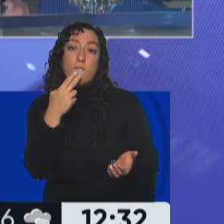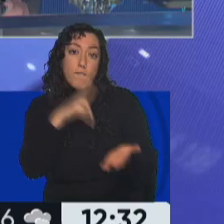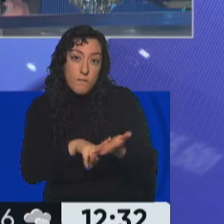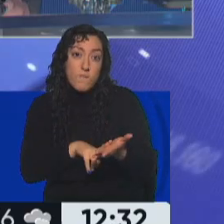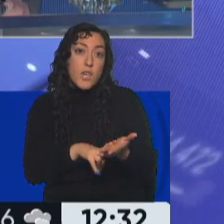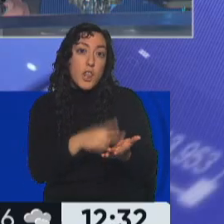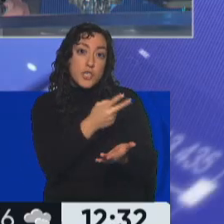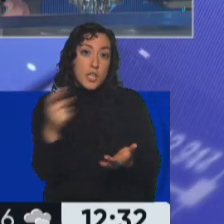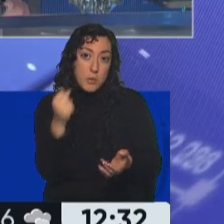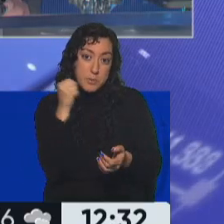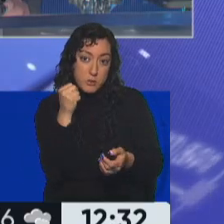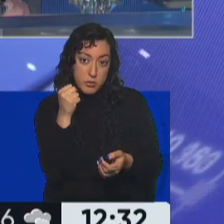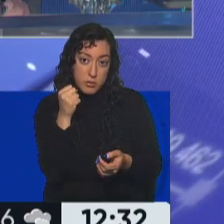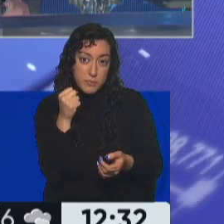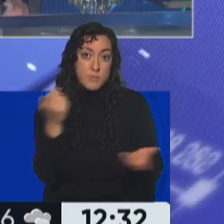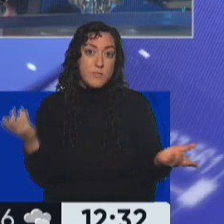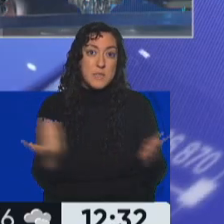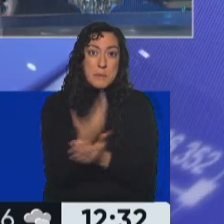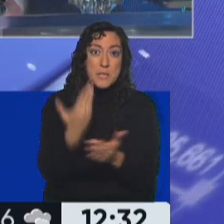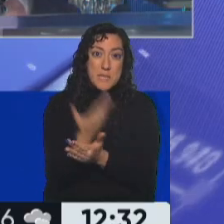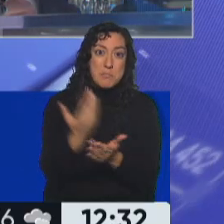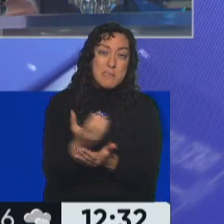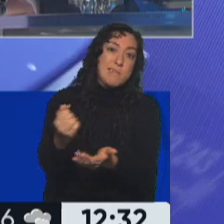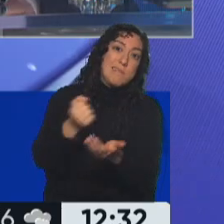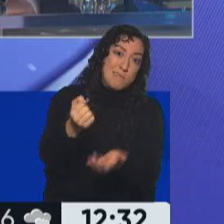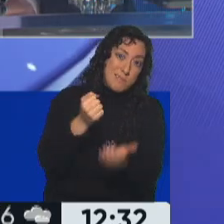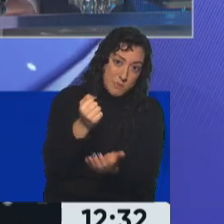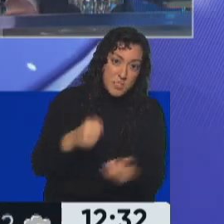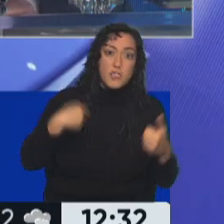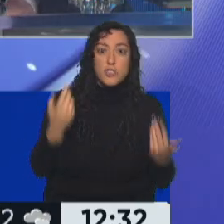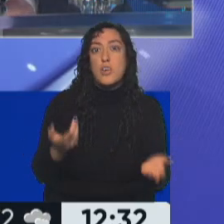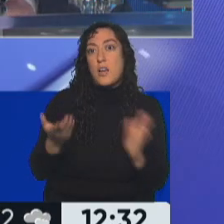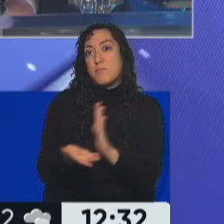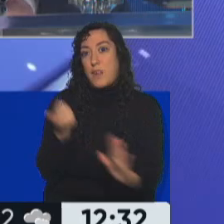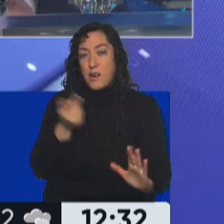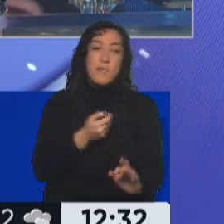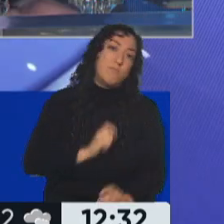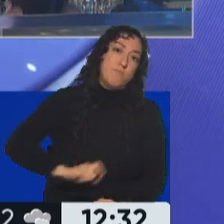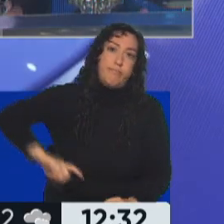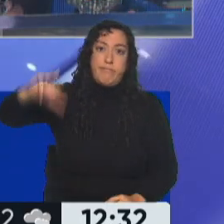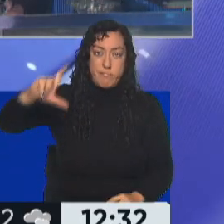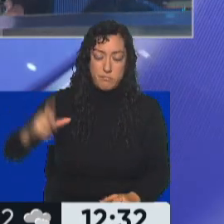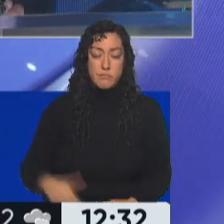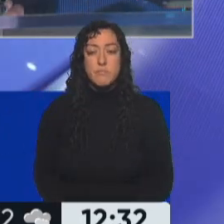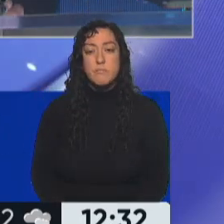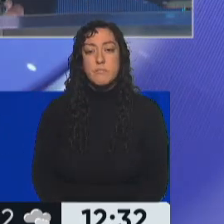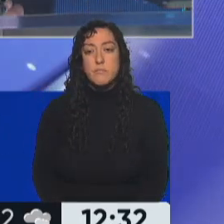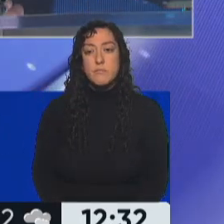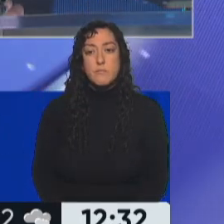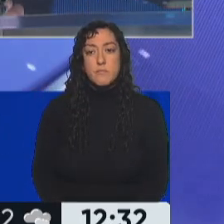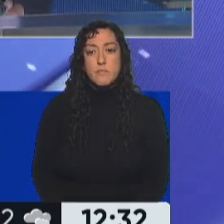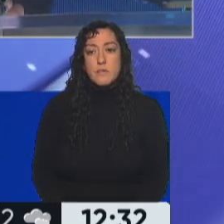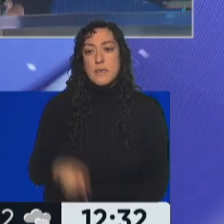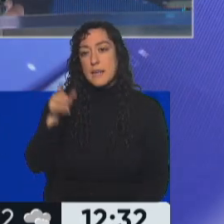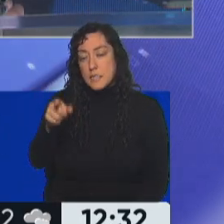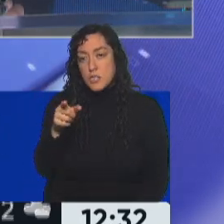se cubría emitiendo y voló la inflación. Claro. Consultarte, en el marco de esta situación y del cuadro que vos nos trajiste, Claro. estamos hablando de consumo,